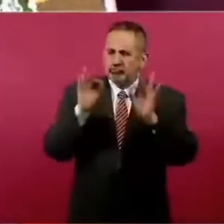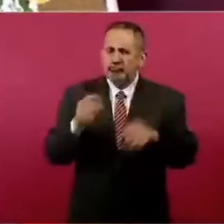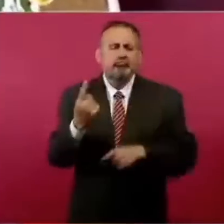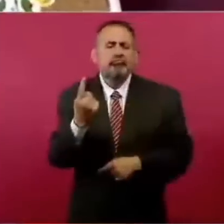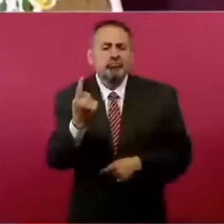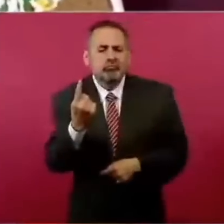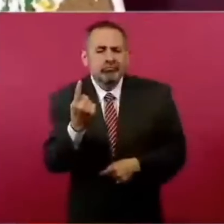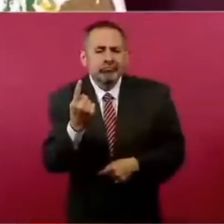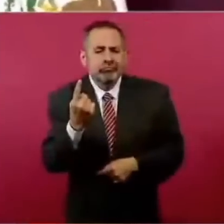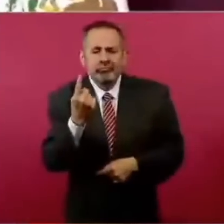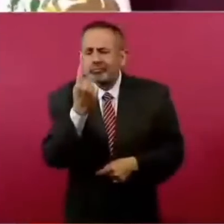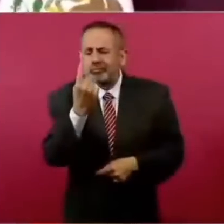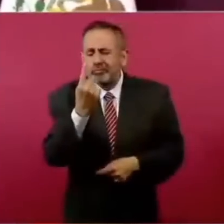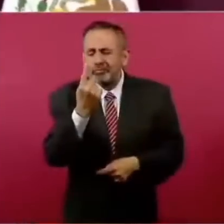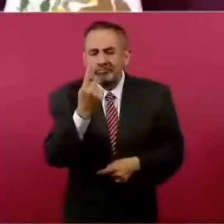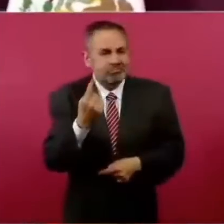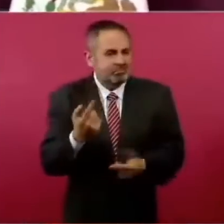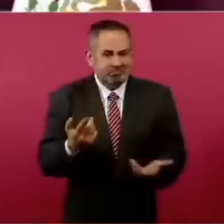Uno.